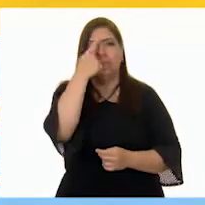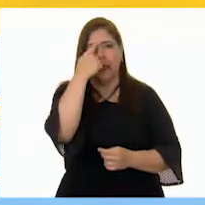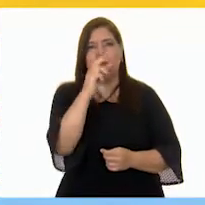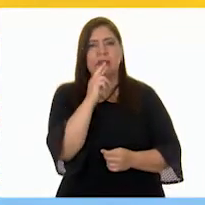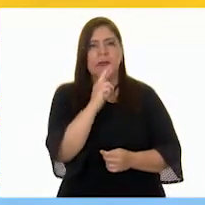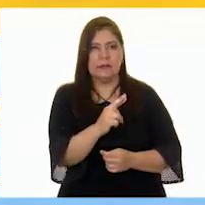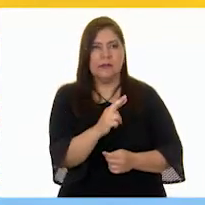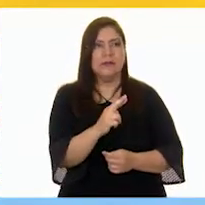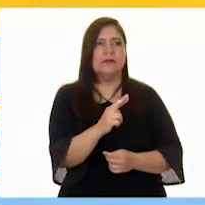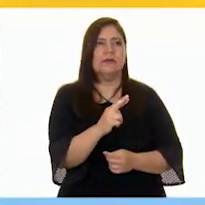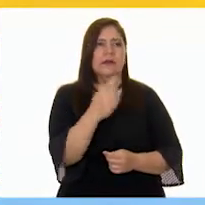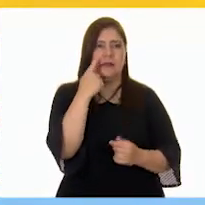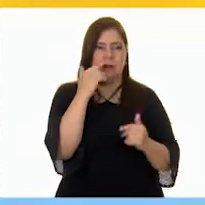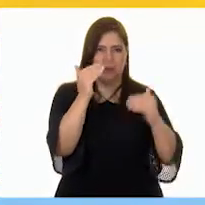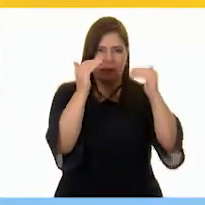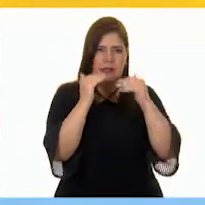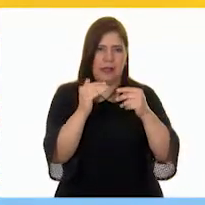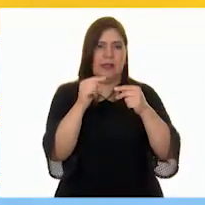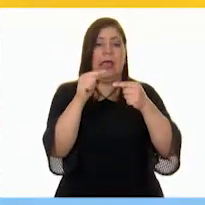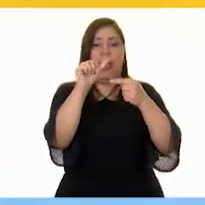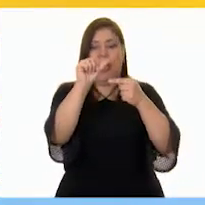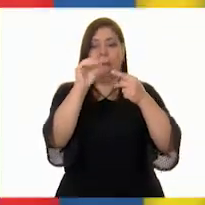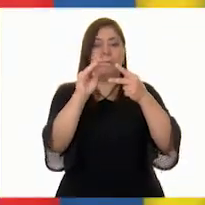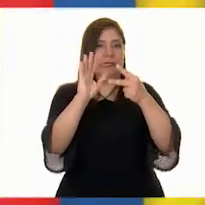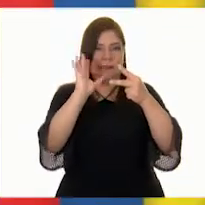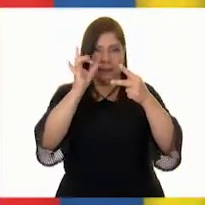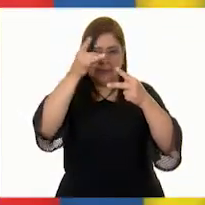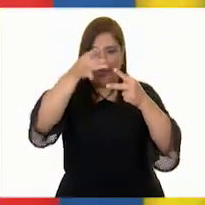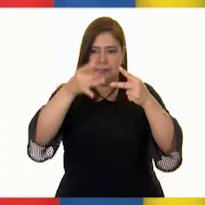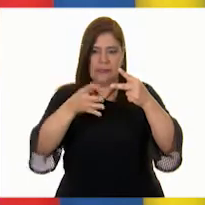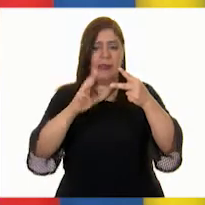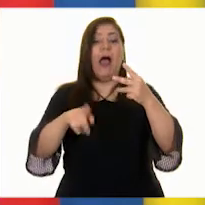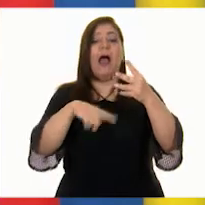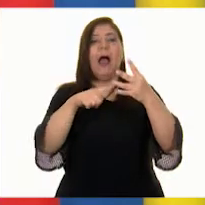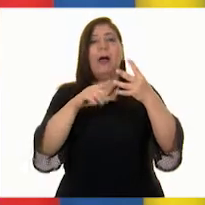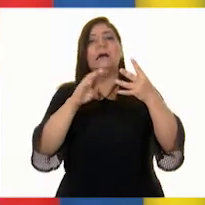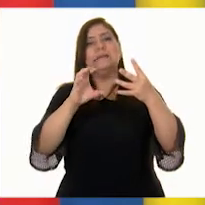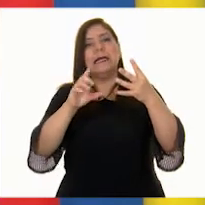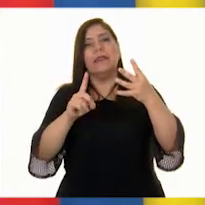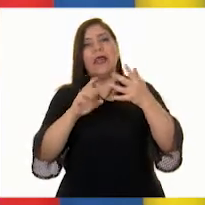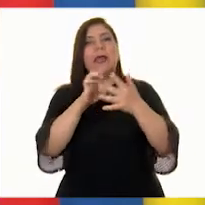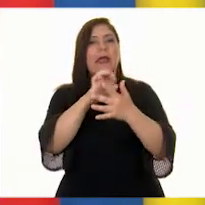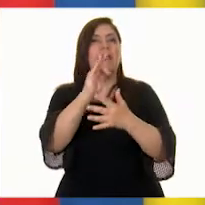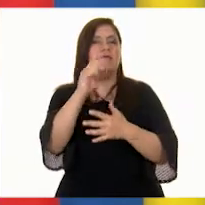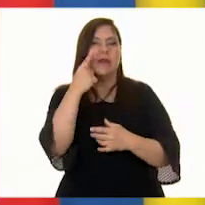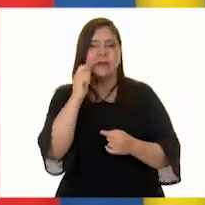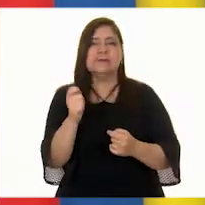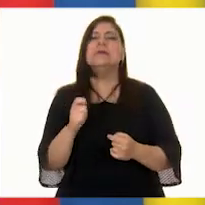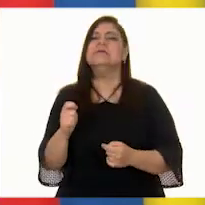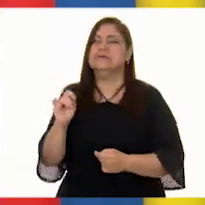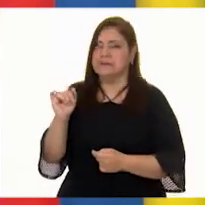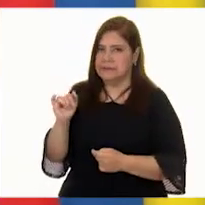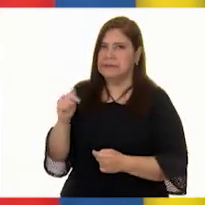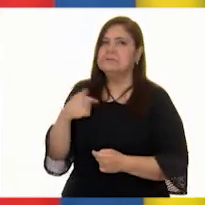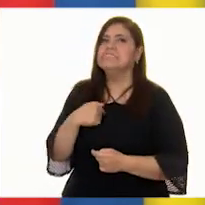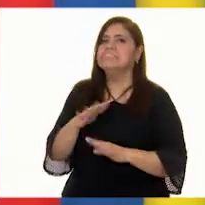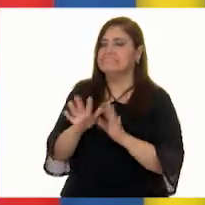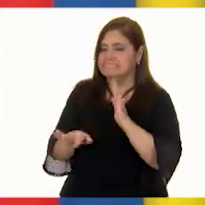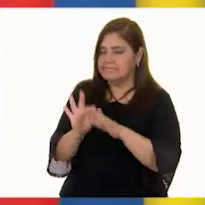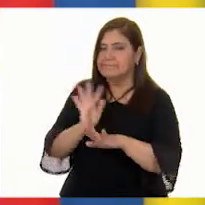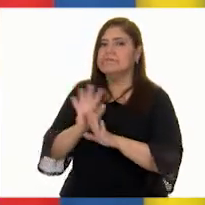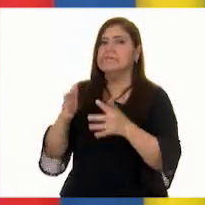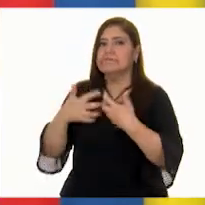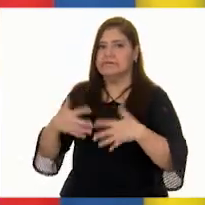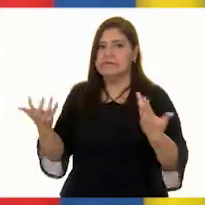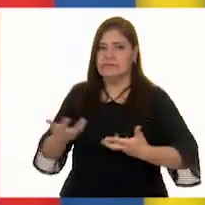resultado de los siguientes incisos. Por supuesto, maestra. A mí ya me queda muy claro cómo se tiene que hacer el